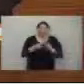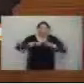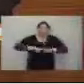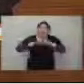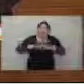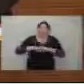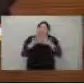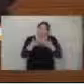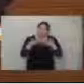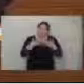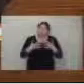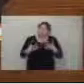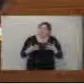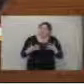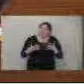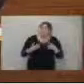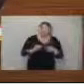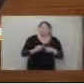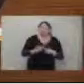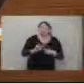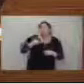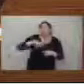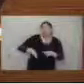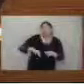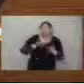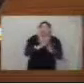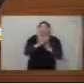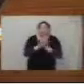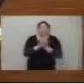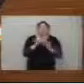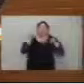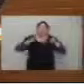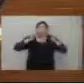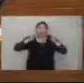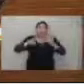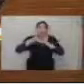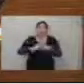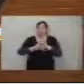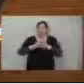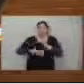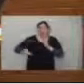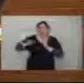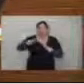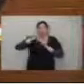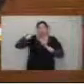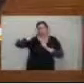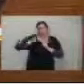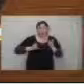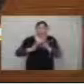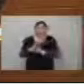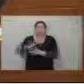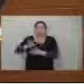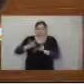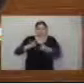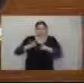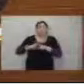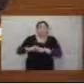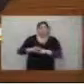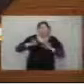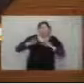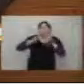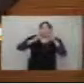podemos compartir que se deben mantener unos servicios educativos de calidad en el medio rural, pero hablamos de educación de calidad mirando a los alumnos